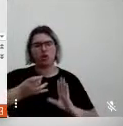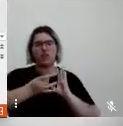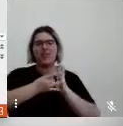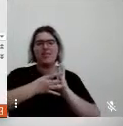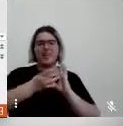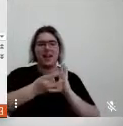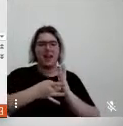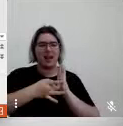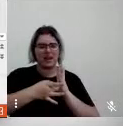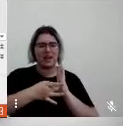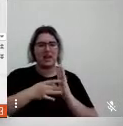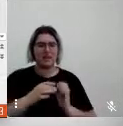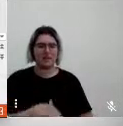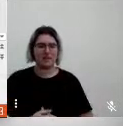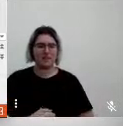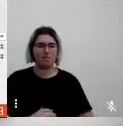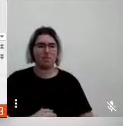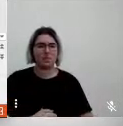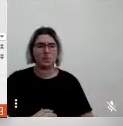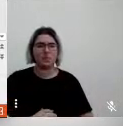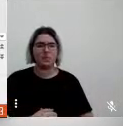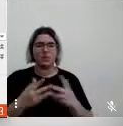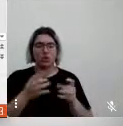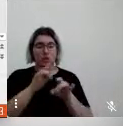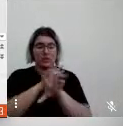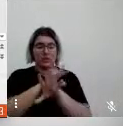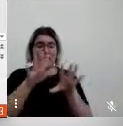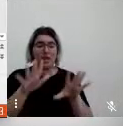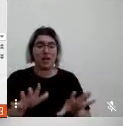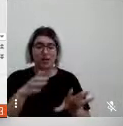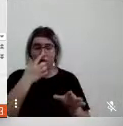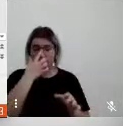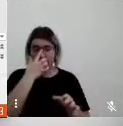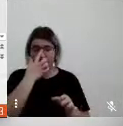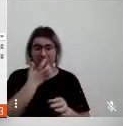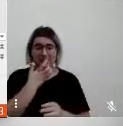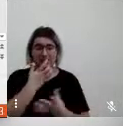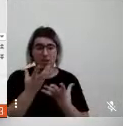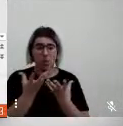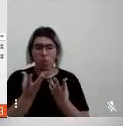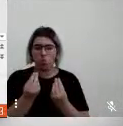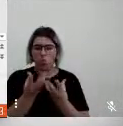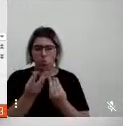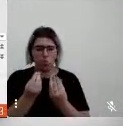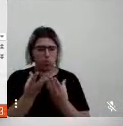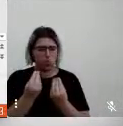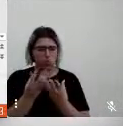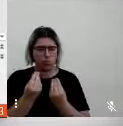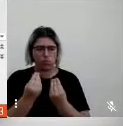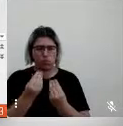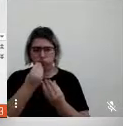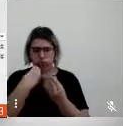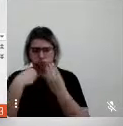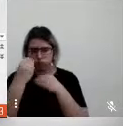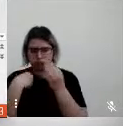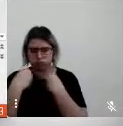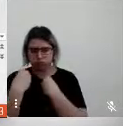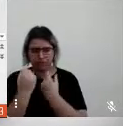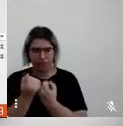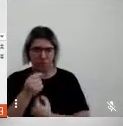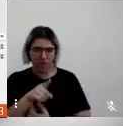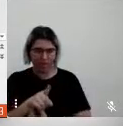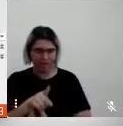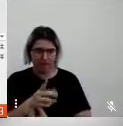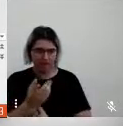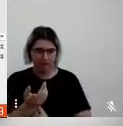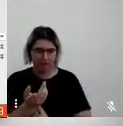comemos que la cantidad, ¿vale? Está claro que un exceso de cantidad nunca tampoco va a ser necesario si no se